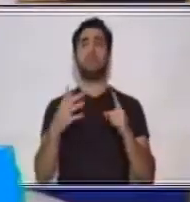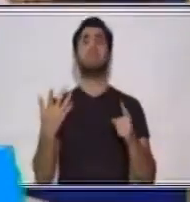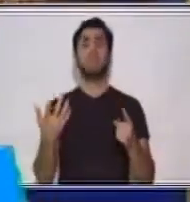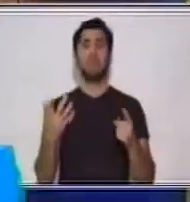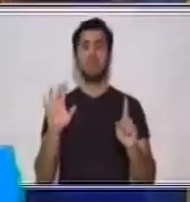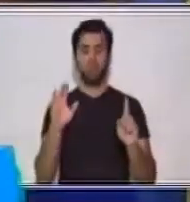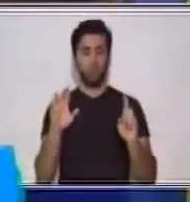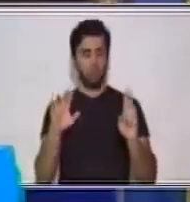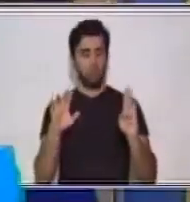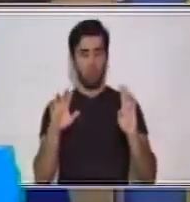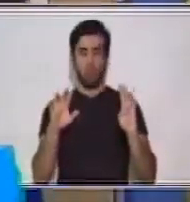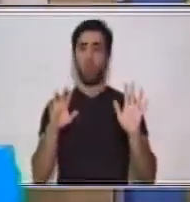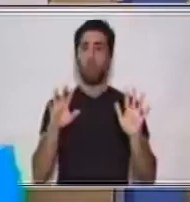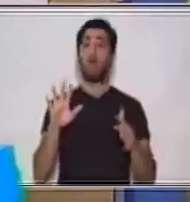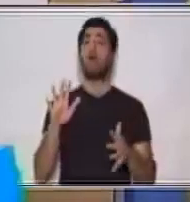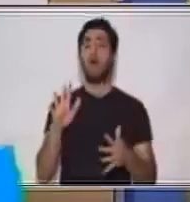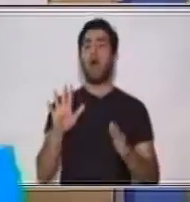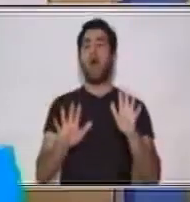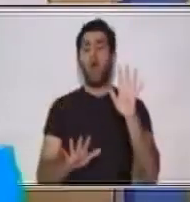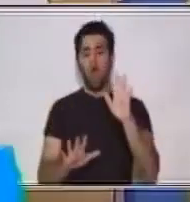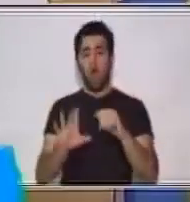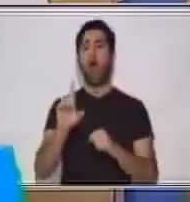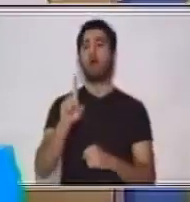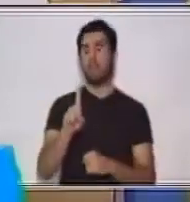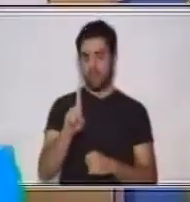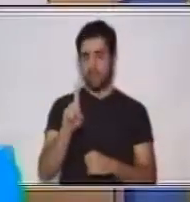Muy bien, son 11.